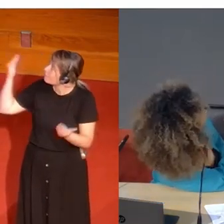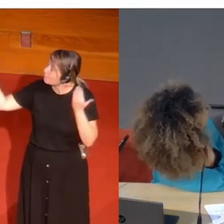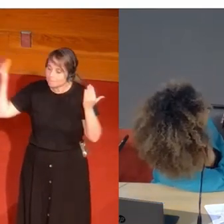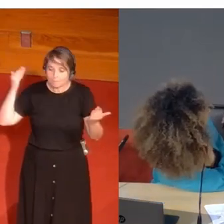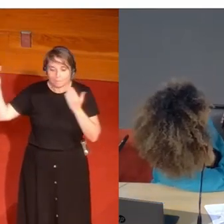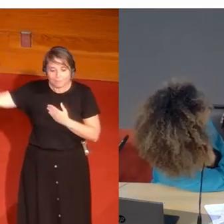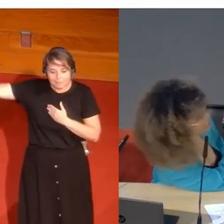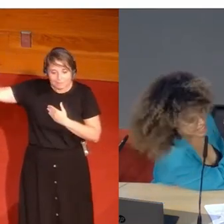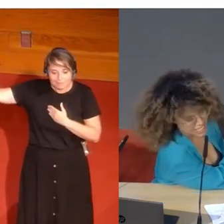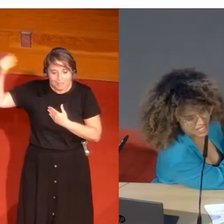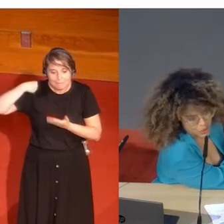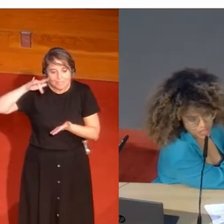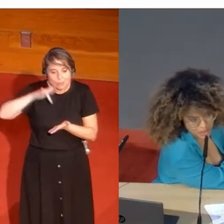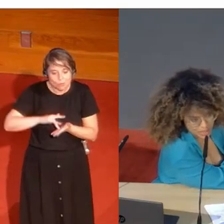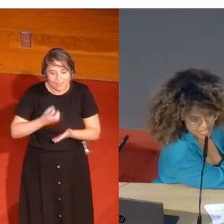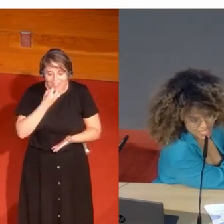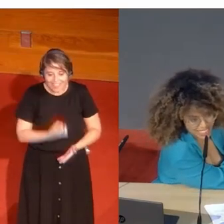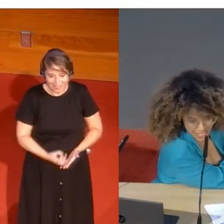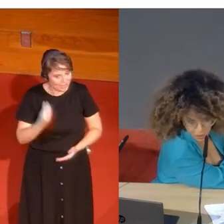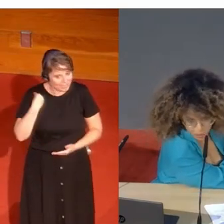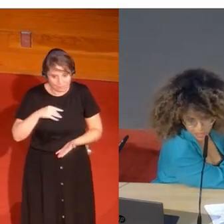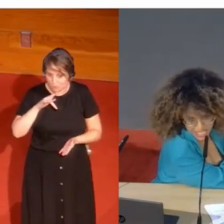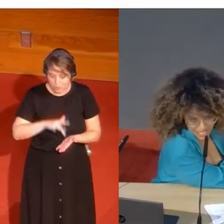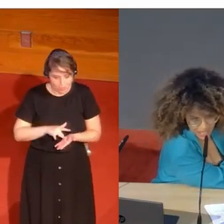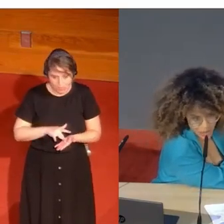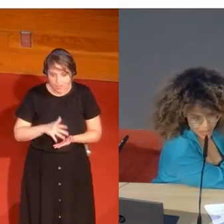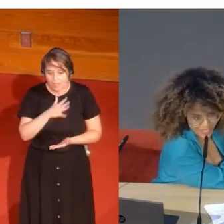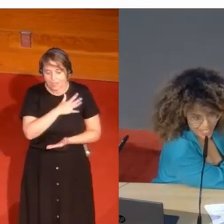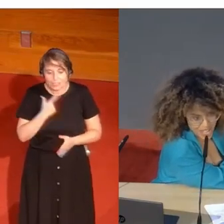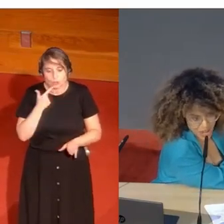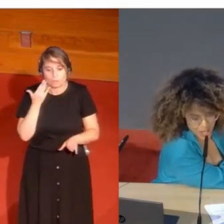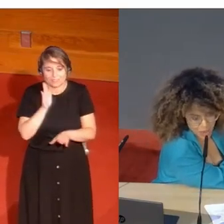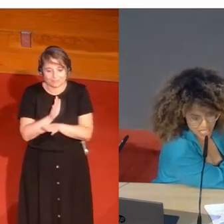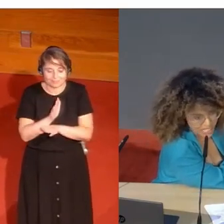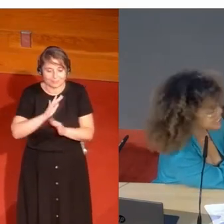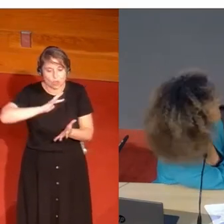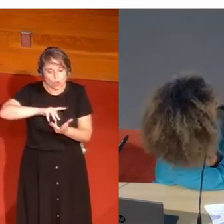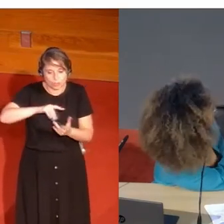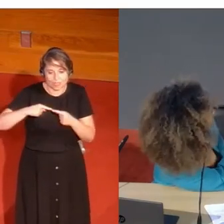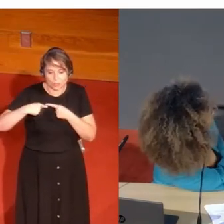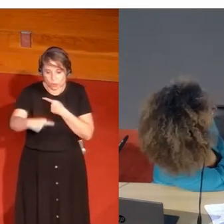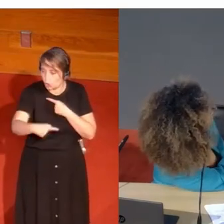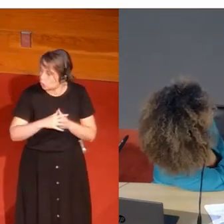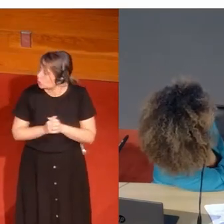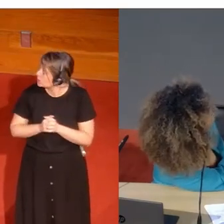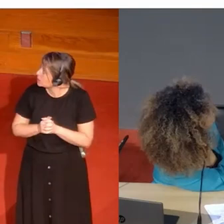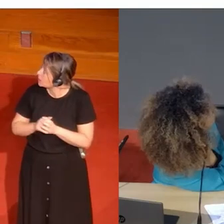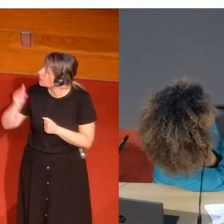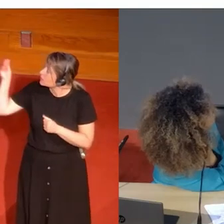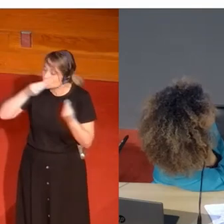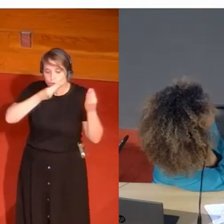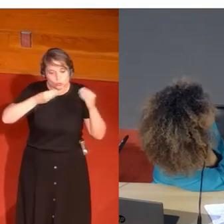ella el mismo día de la llegada de los talibanes quiso presentar las noticias Como cada día y sin embargo